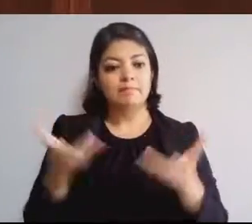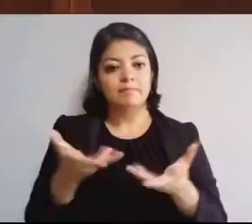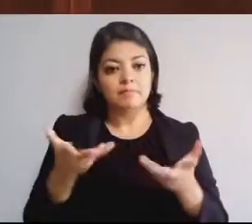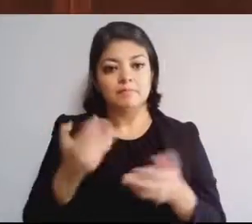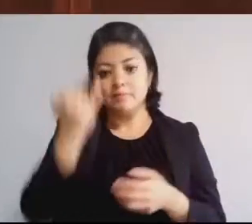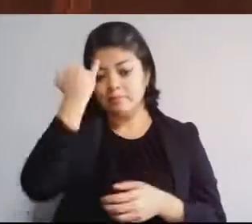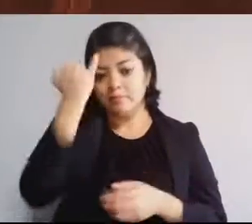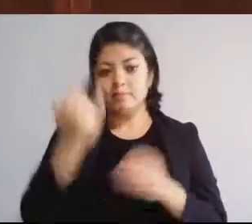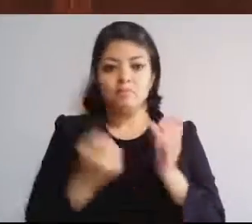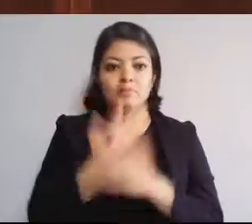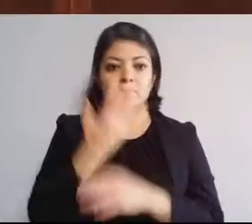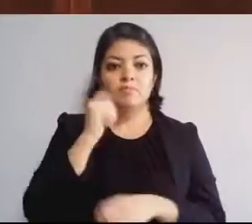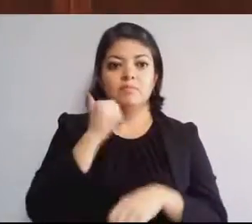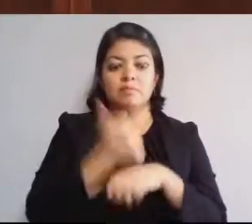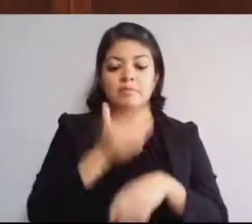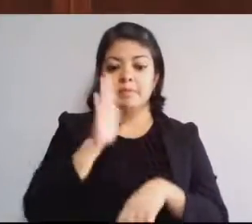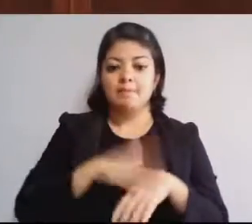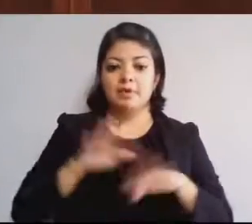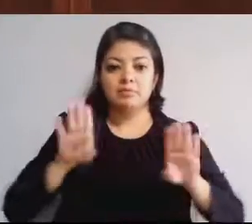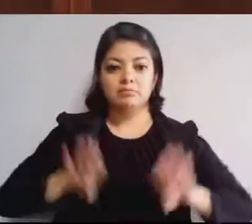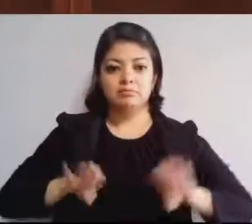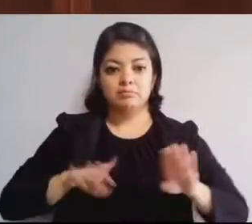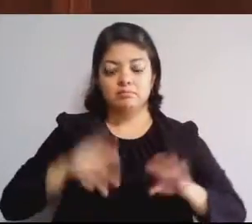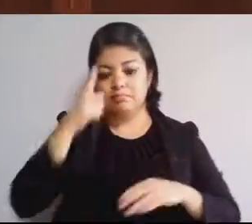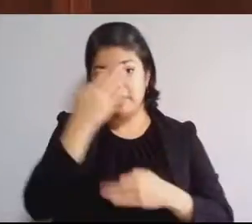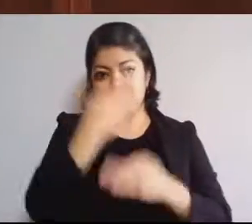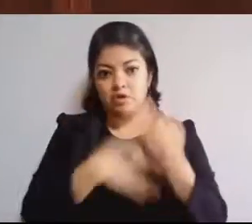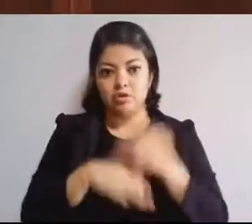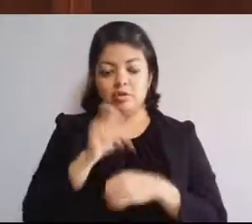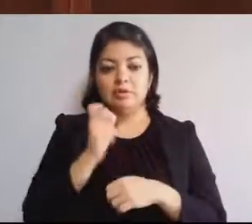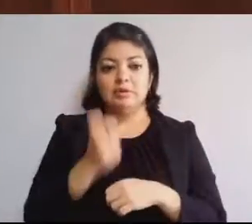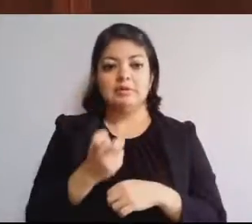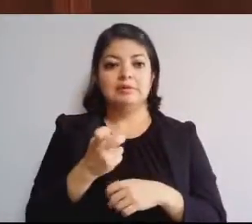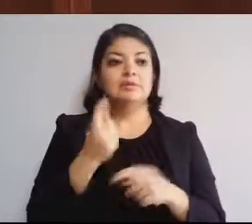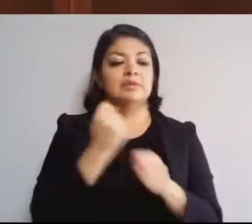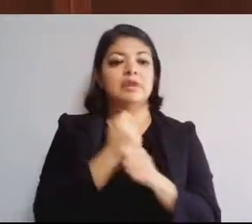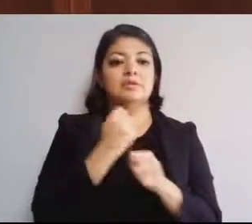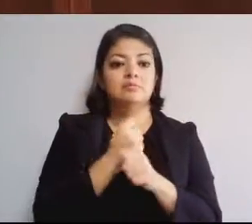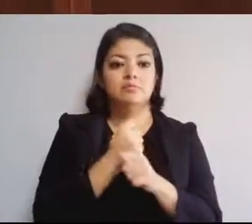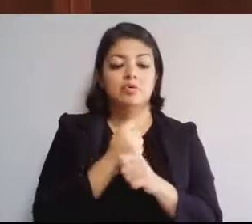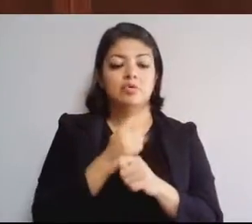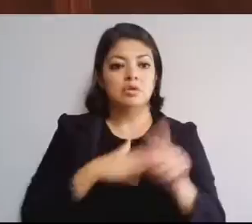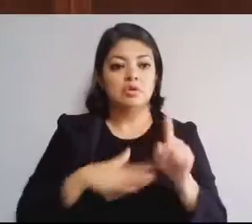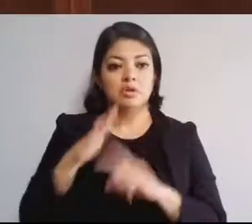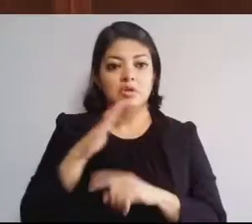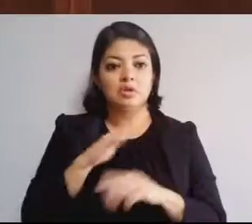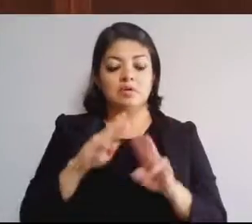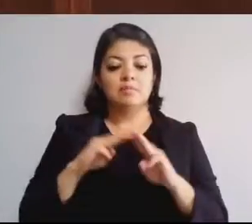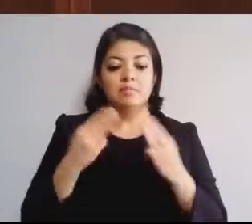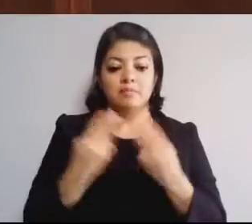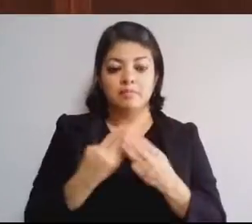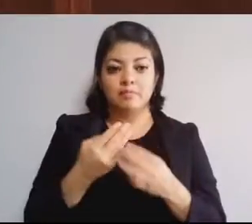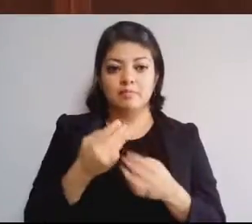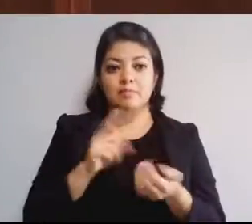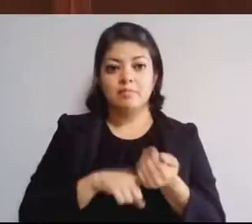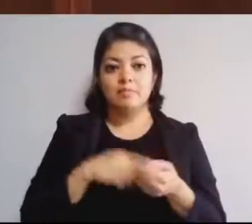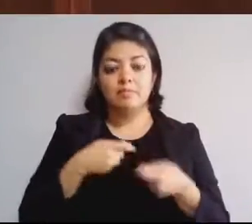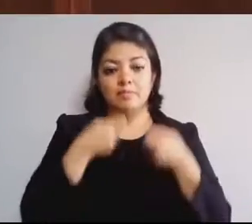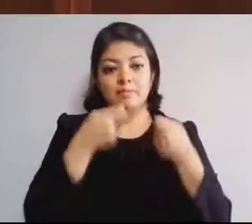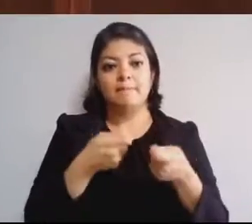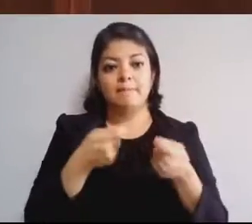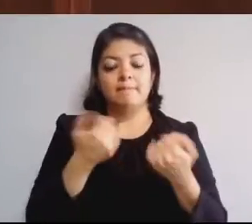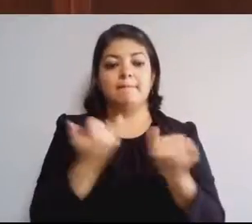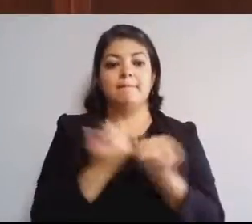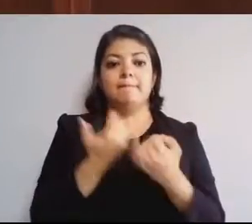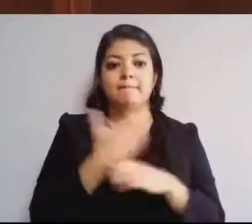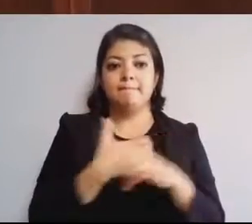diseñando un entorno más adecuado para todos, desde el transporte público, mobiliario urbano, hasta el otorgamiento de programas y recursos a personas